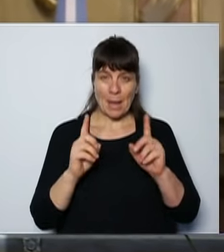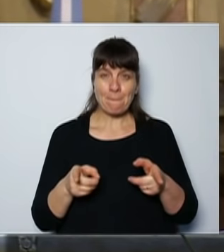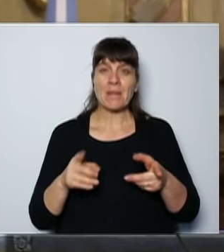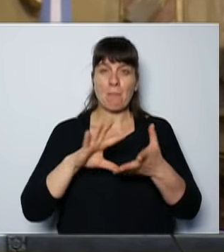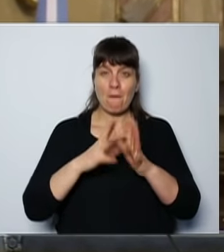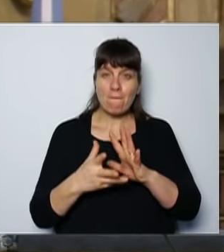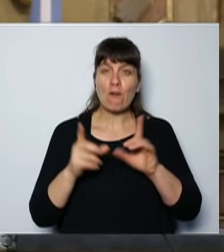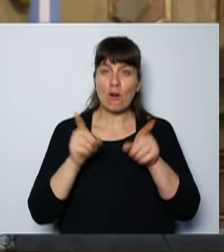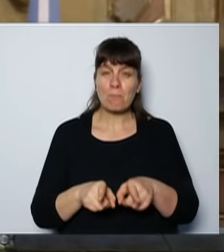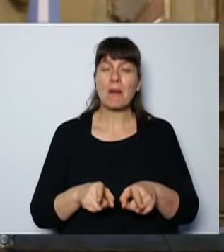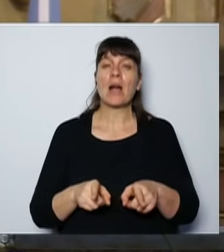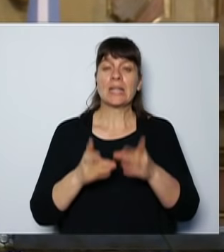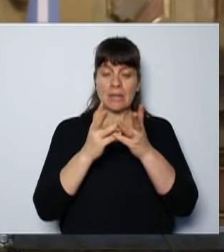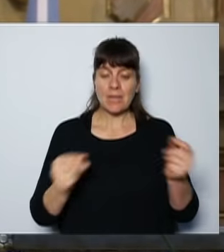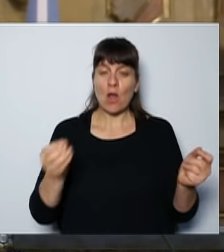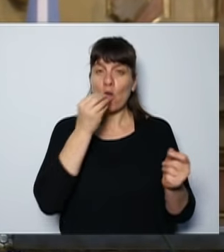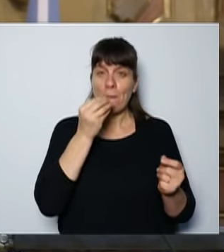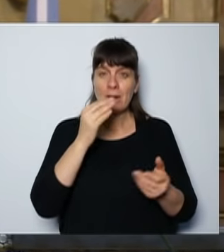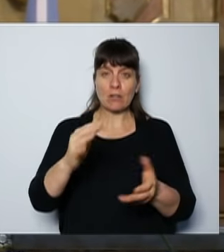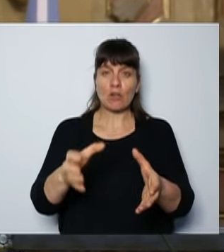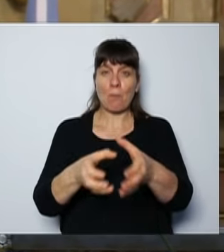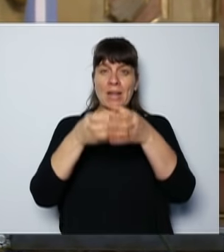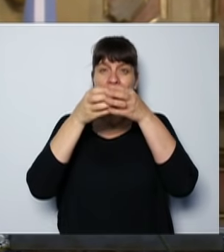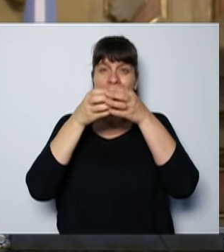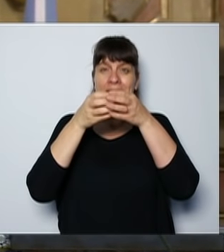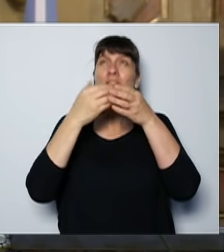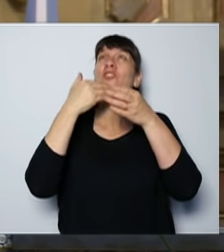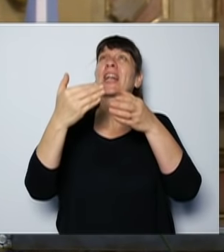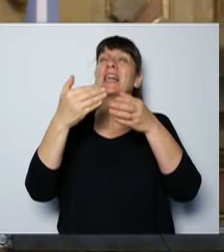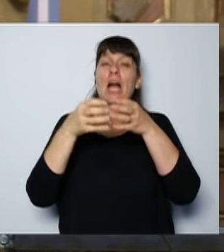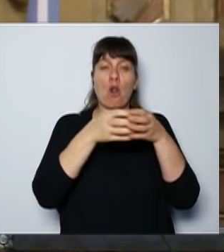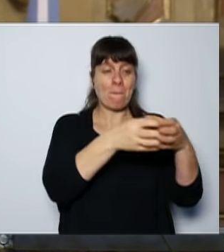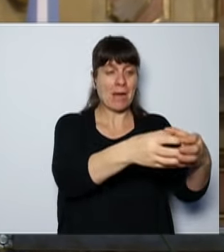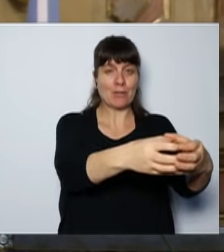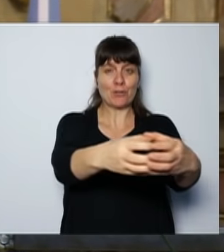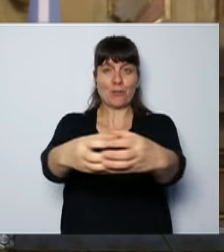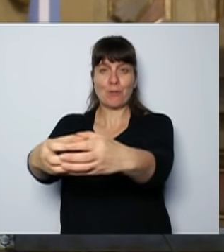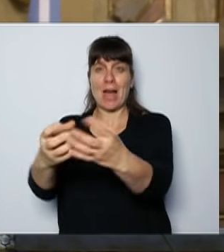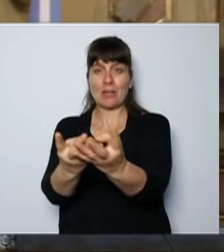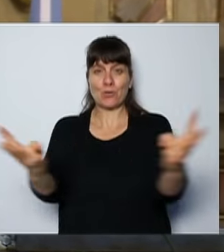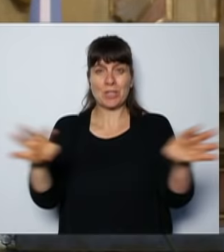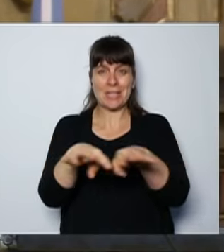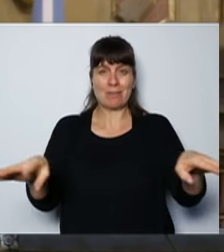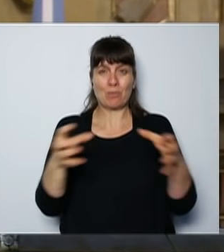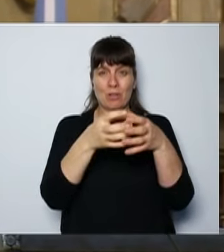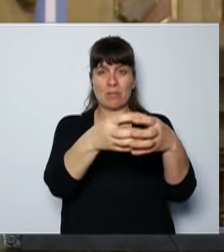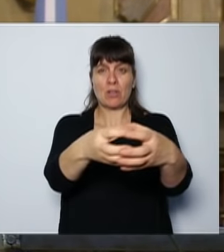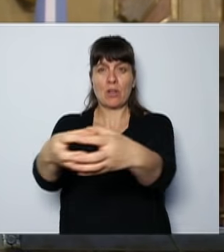De modo, acabada la cena, tomó el cáliz, dándote gracias de nuevo, lo pasó a sus discípulos,